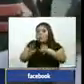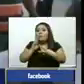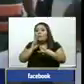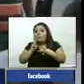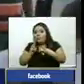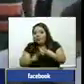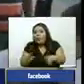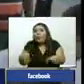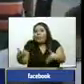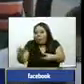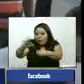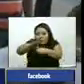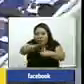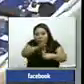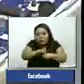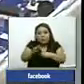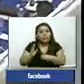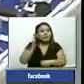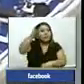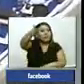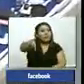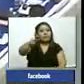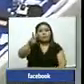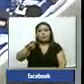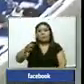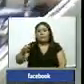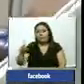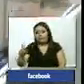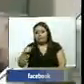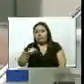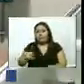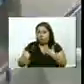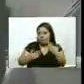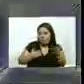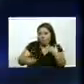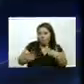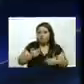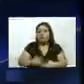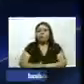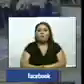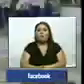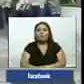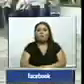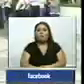resultados preliminares para los comicios 2021. Ya le contamos.